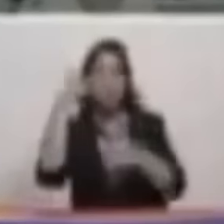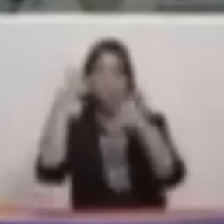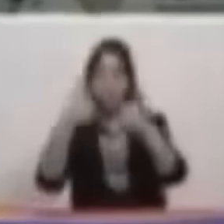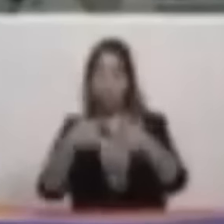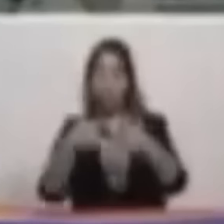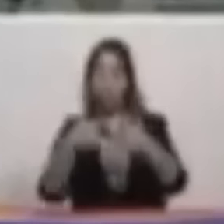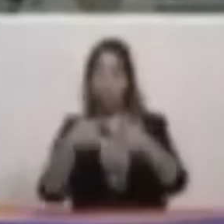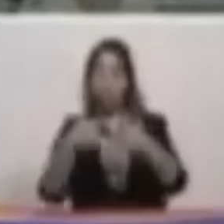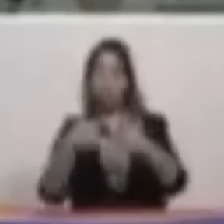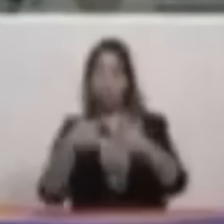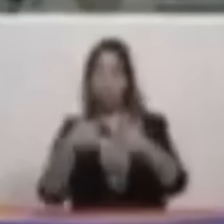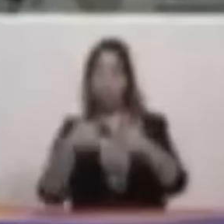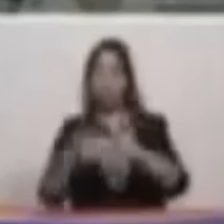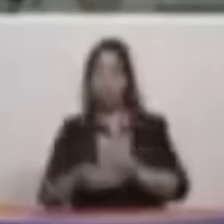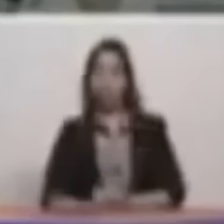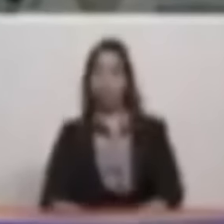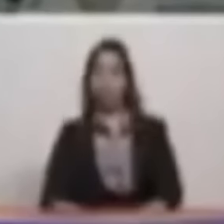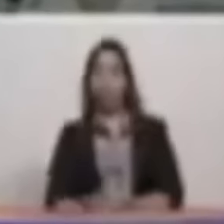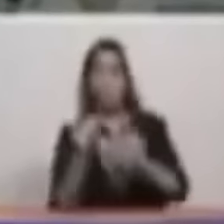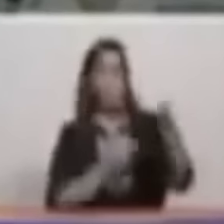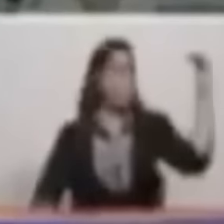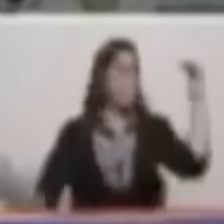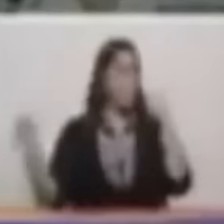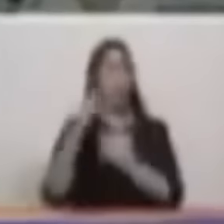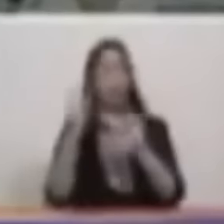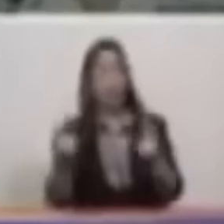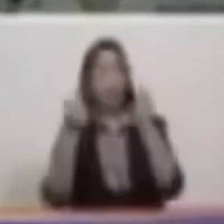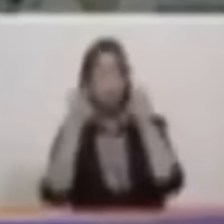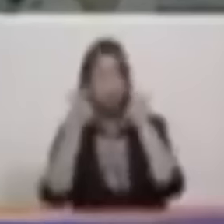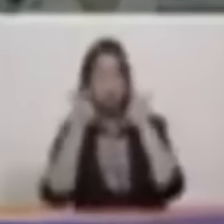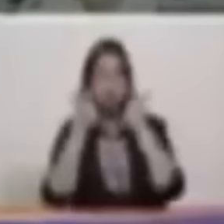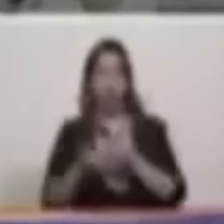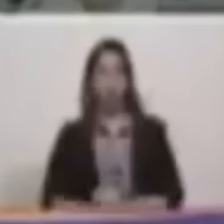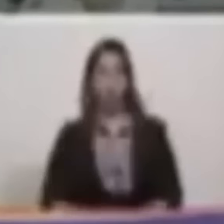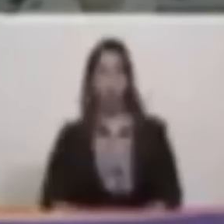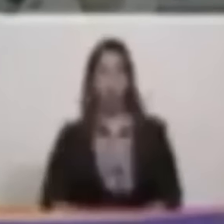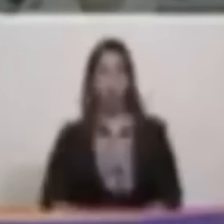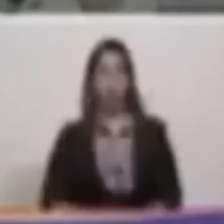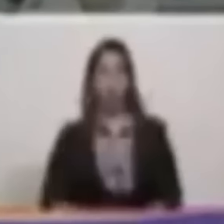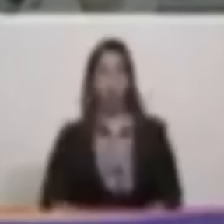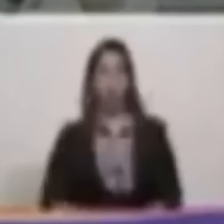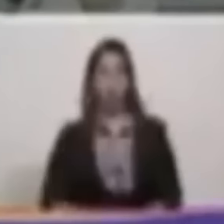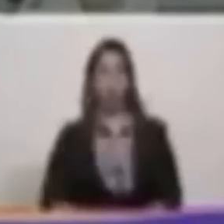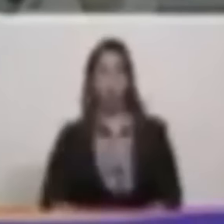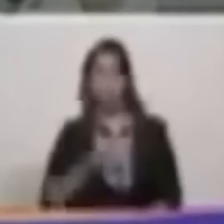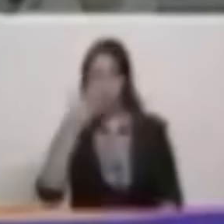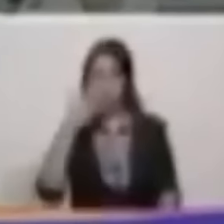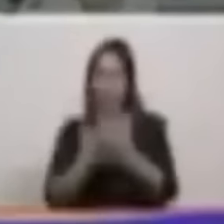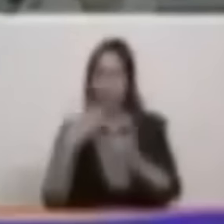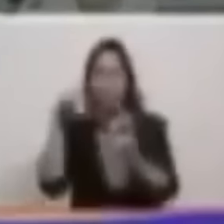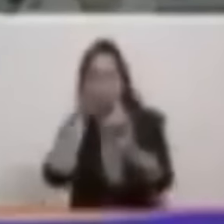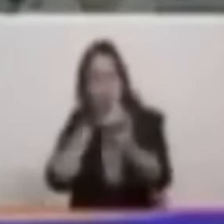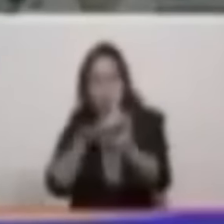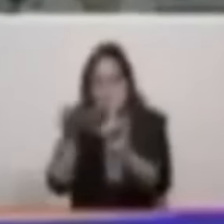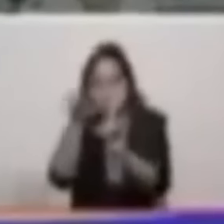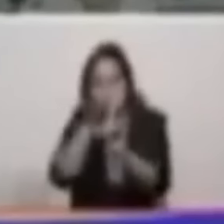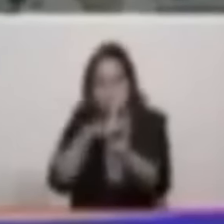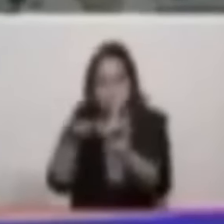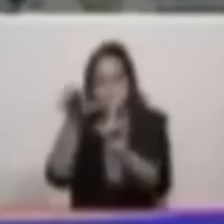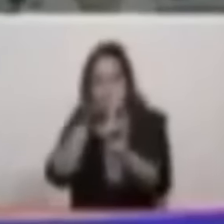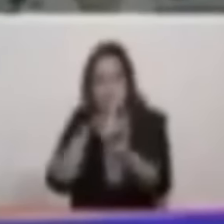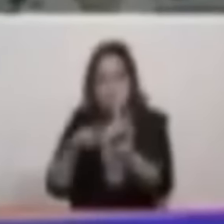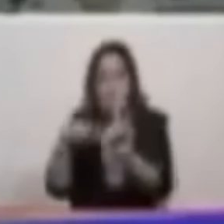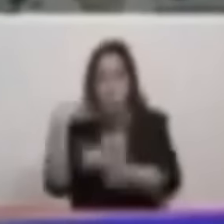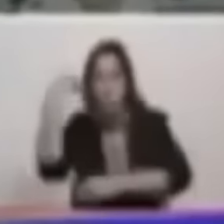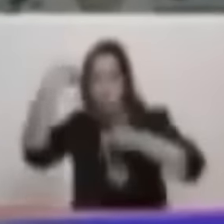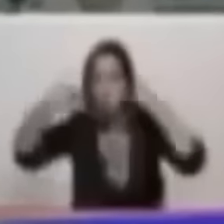cualquiera de estos y a cualquiera de sus aleados señores para tratar así de de ganar como más tiempos mientras ya en esos momentos se lo persiguen